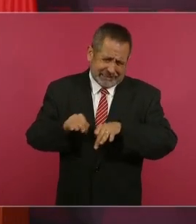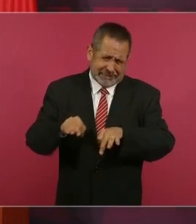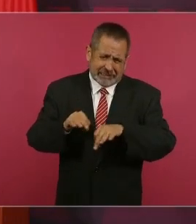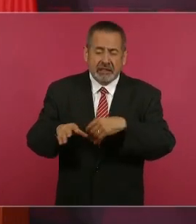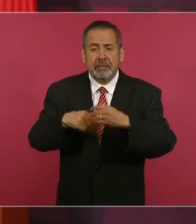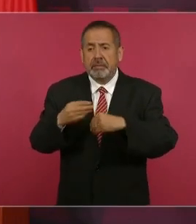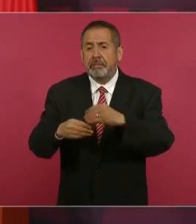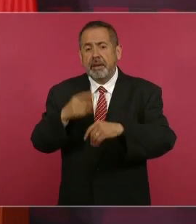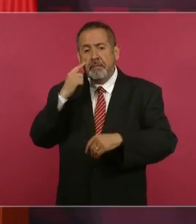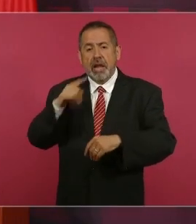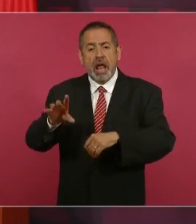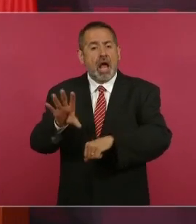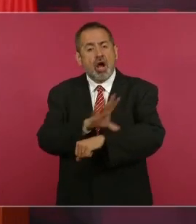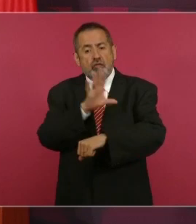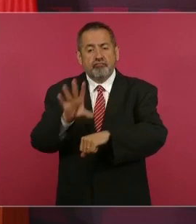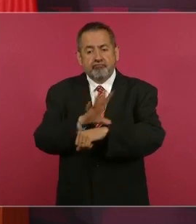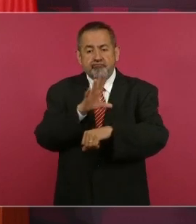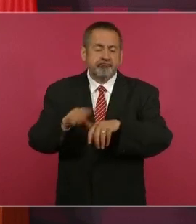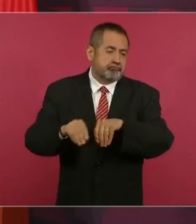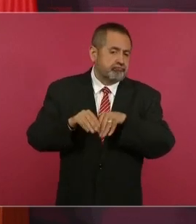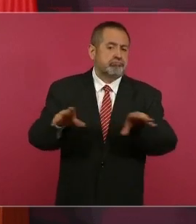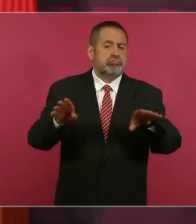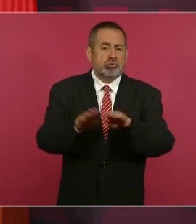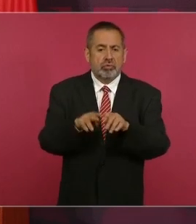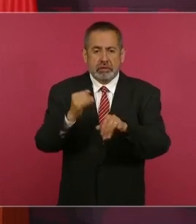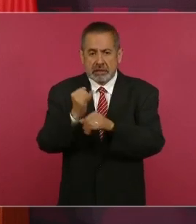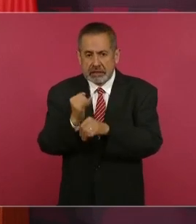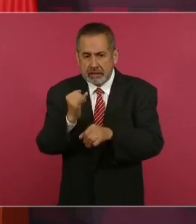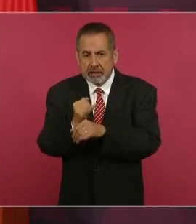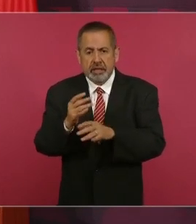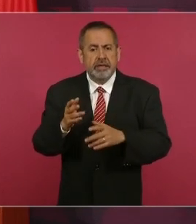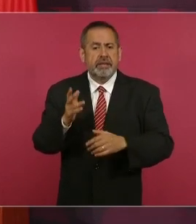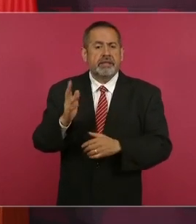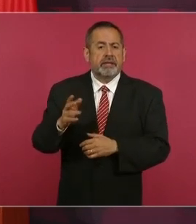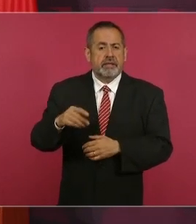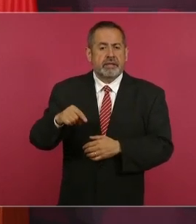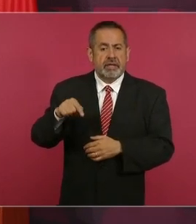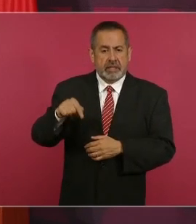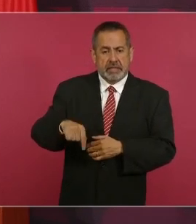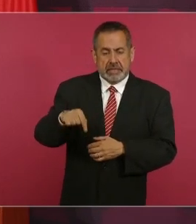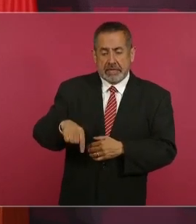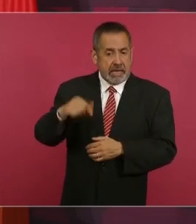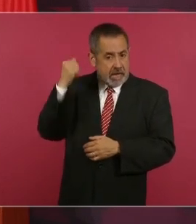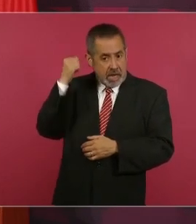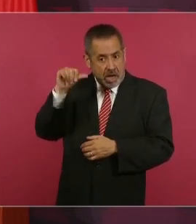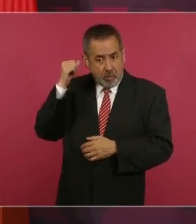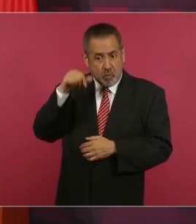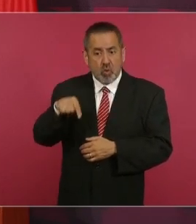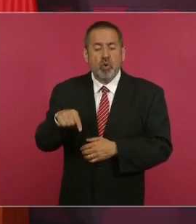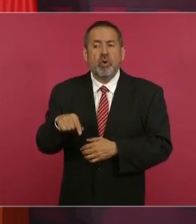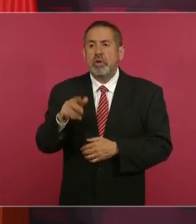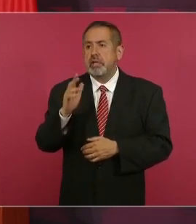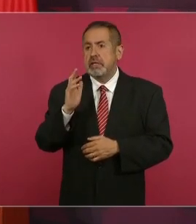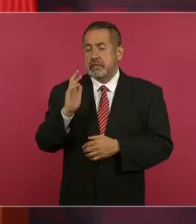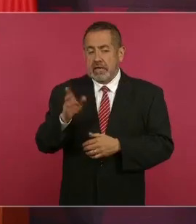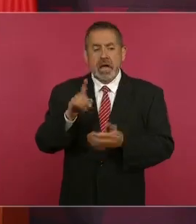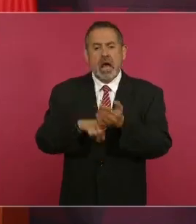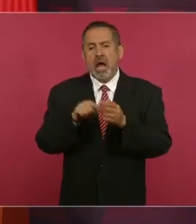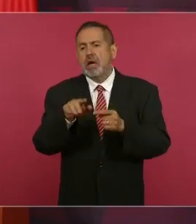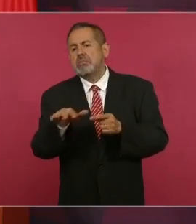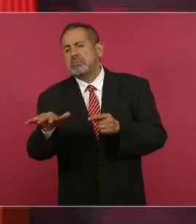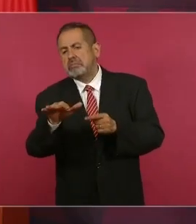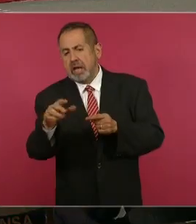servicios de electricidad, de internet. Ya aquí en una parte de Acapulco hay también